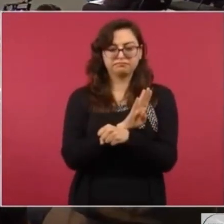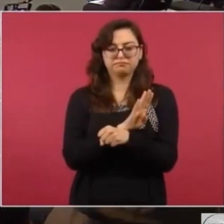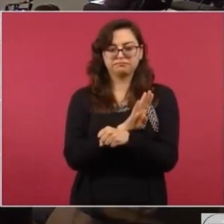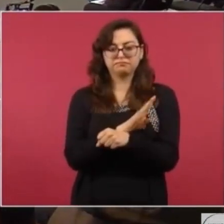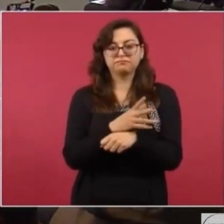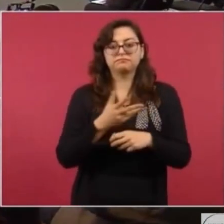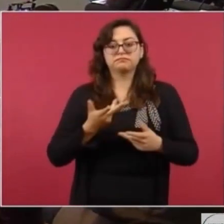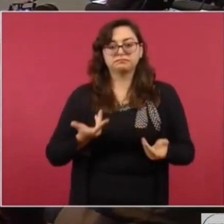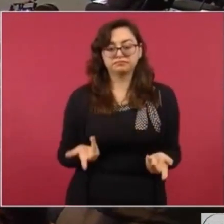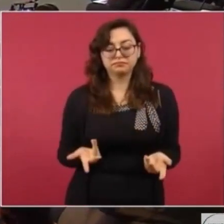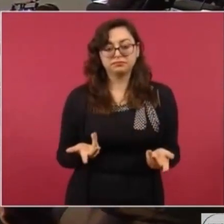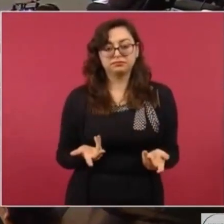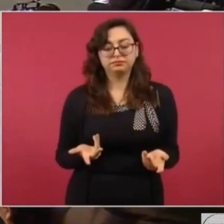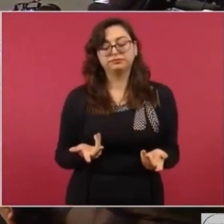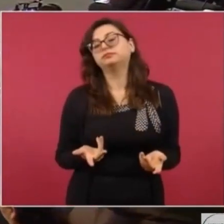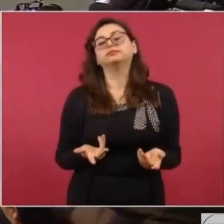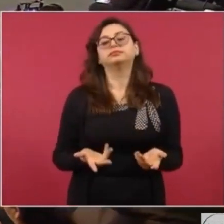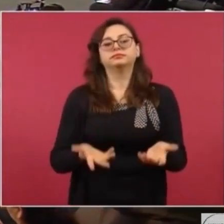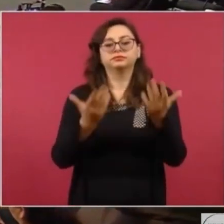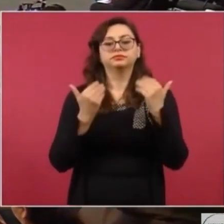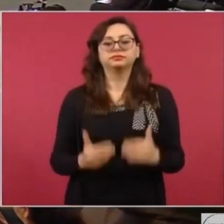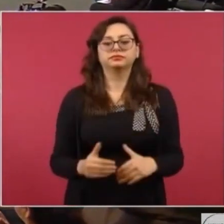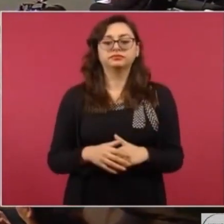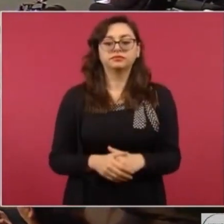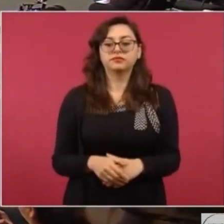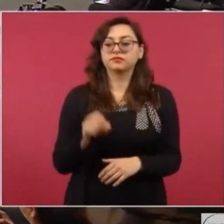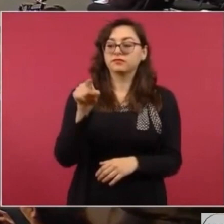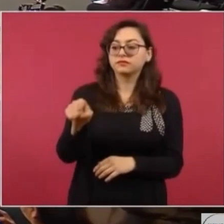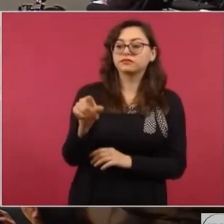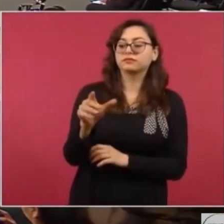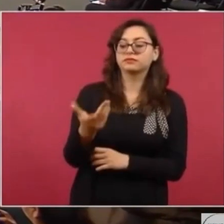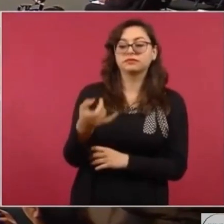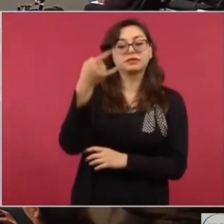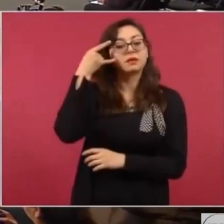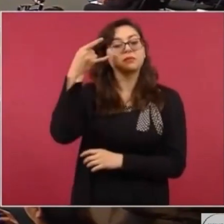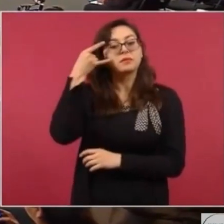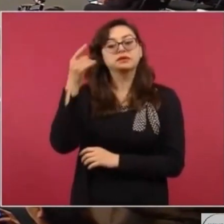Cuando hablamos de Cantarell, que no dejaron nada en Campeche,